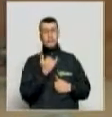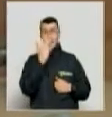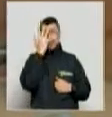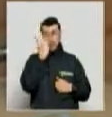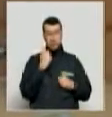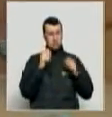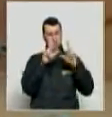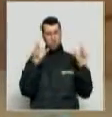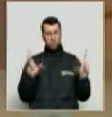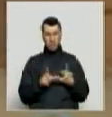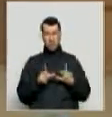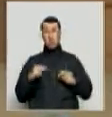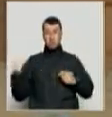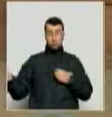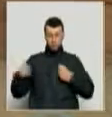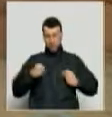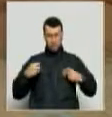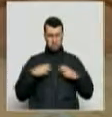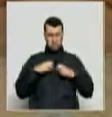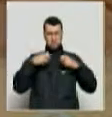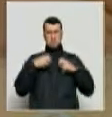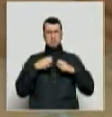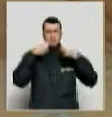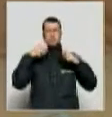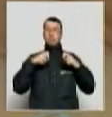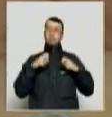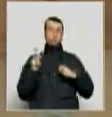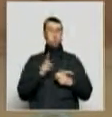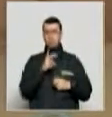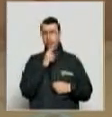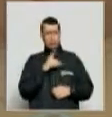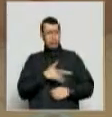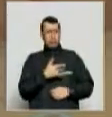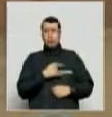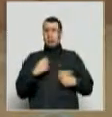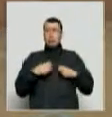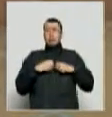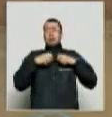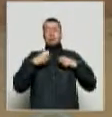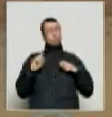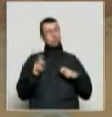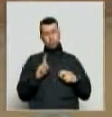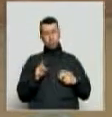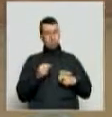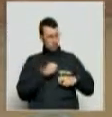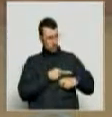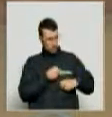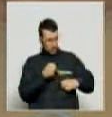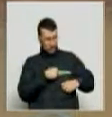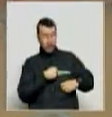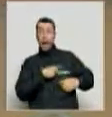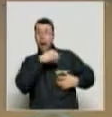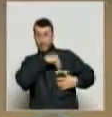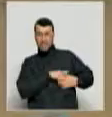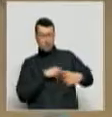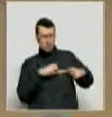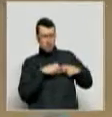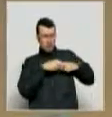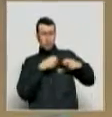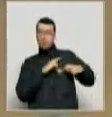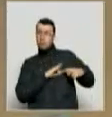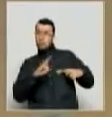es corriente eléctrica, el aparato no va a botar corriente eléctrica, no va a sentir el paciente nada. Lo que hacemos es recibir esa información eléctrica, pero